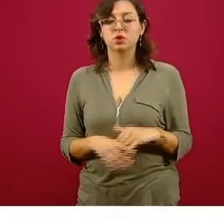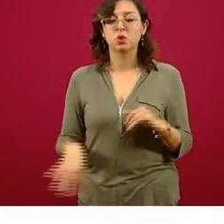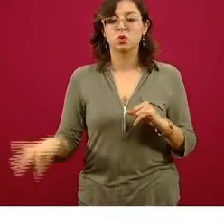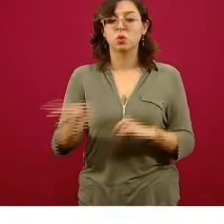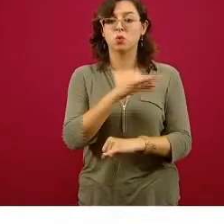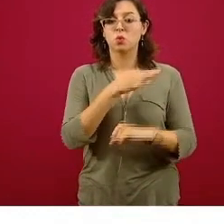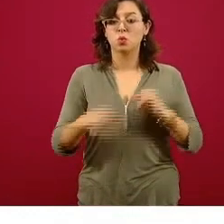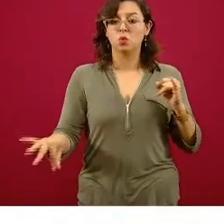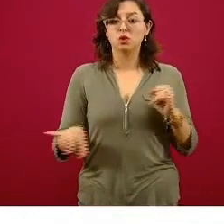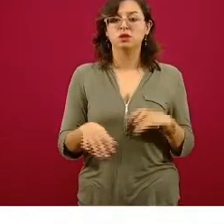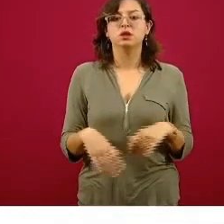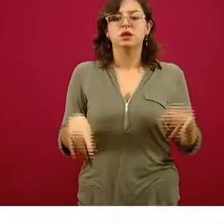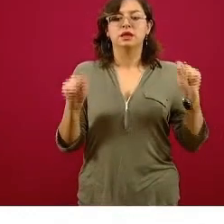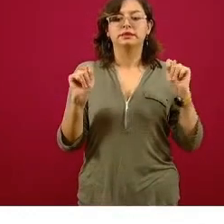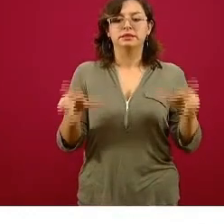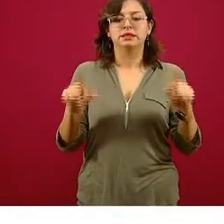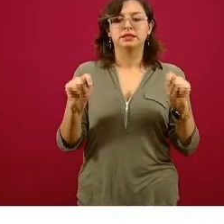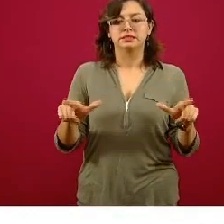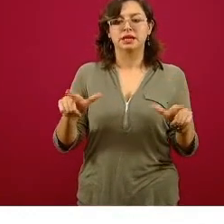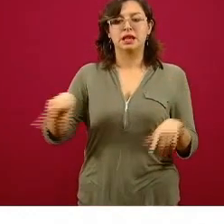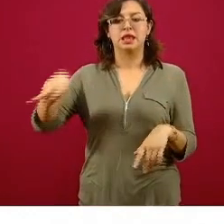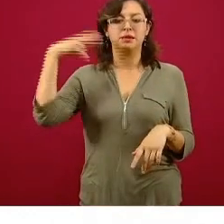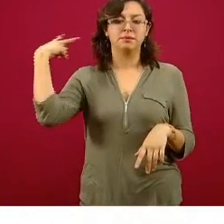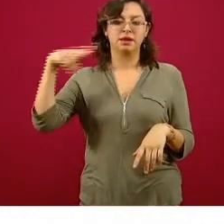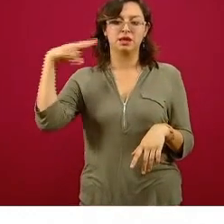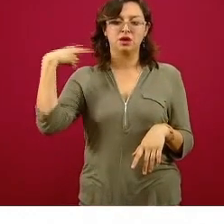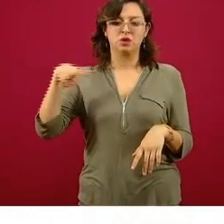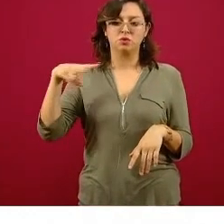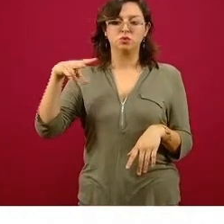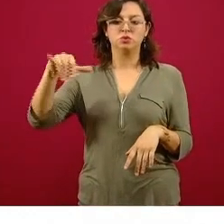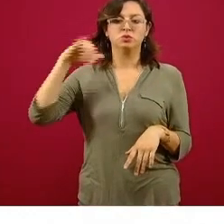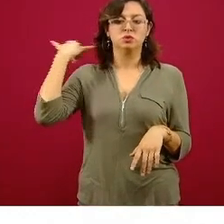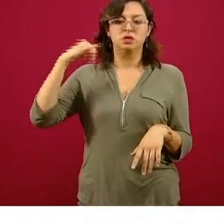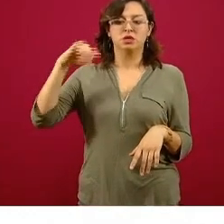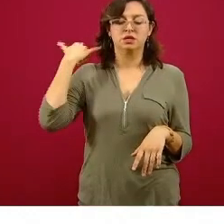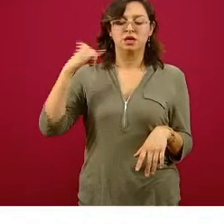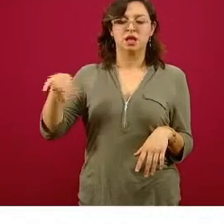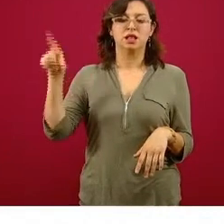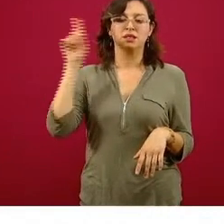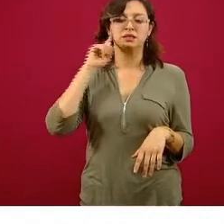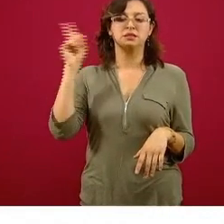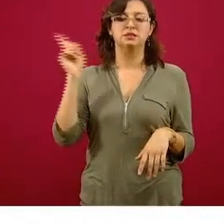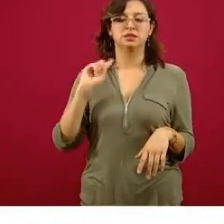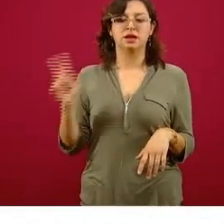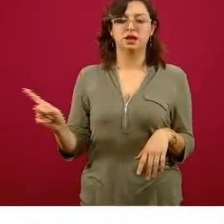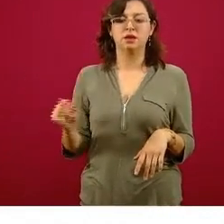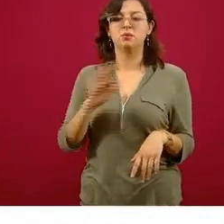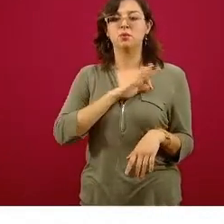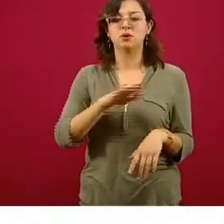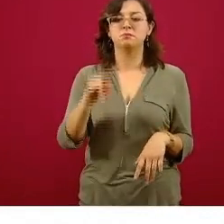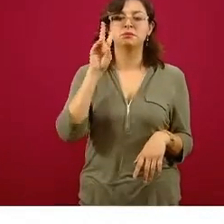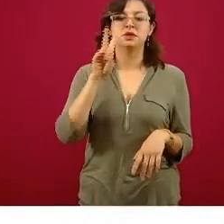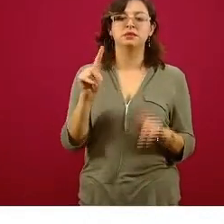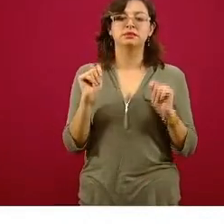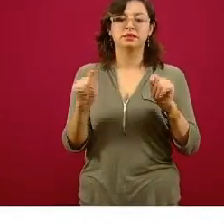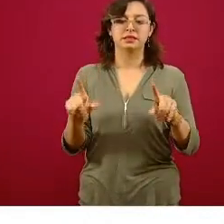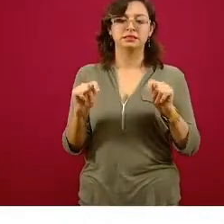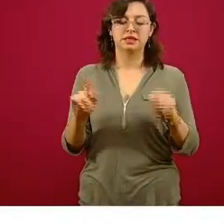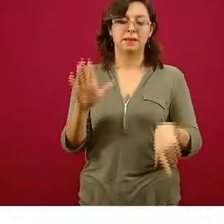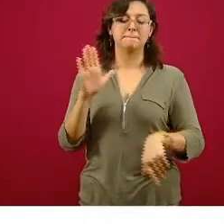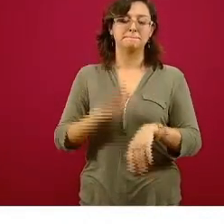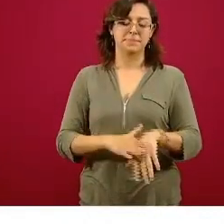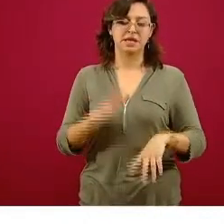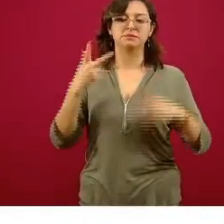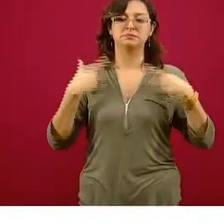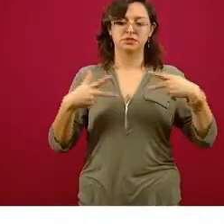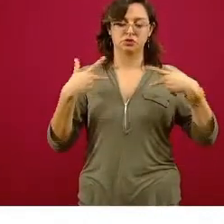Finalmente, de Tlaxcala, Veracruz, Yucatán y Zacatecas, lo que observamos es en Tlaxcala un incremento en la movilidad y también